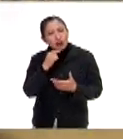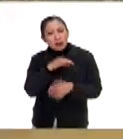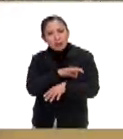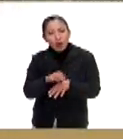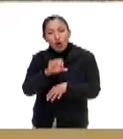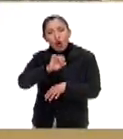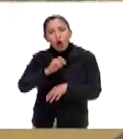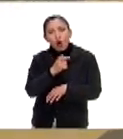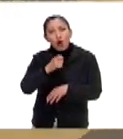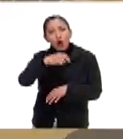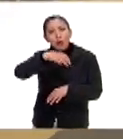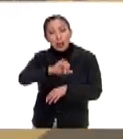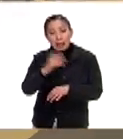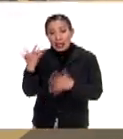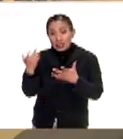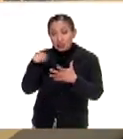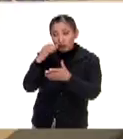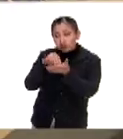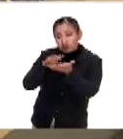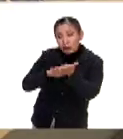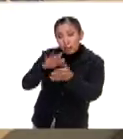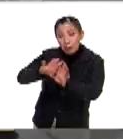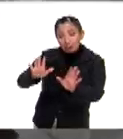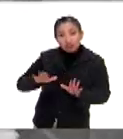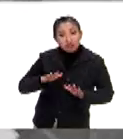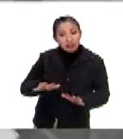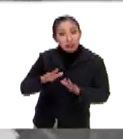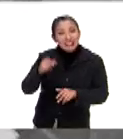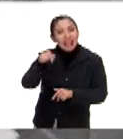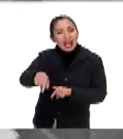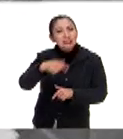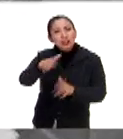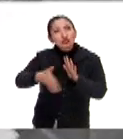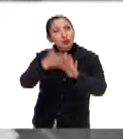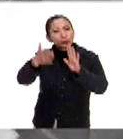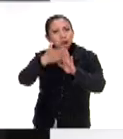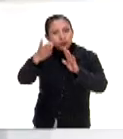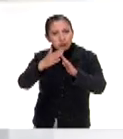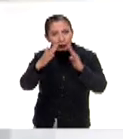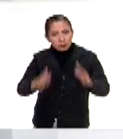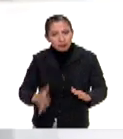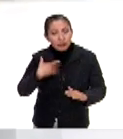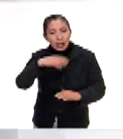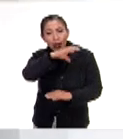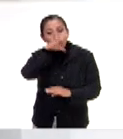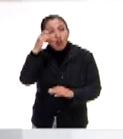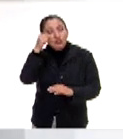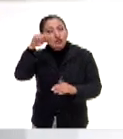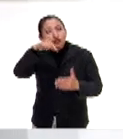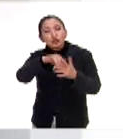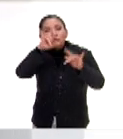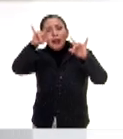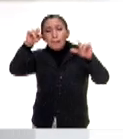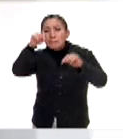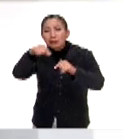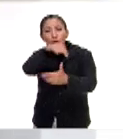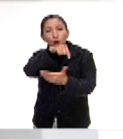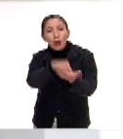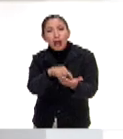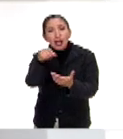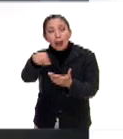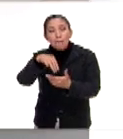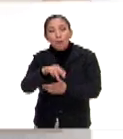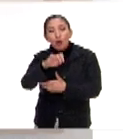por O'Gorman y realizó uno de los registros más sorprendentes sobre estas construcciones. Las fotos están colocadas en el mismo sitio